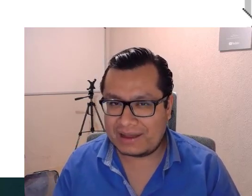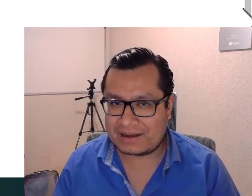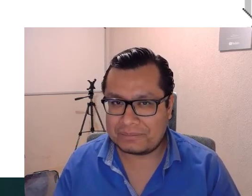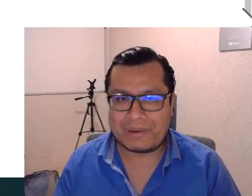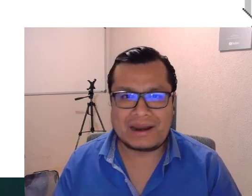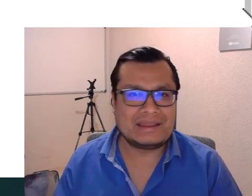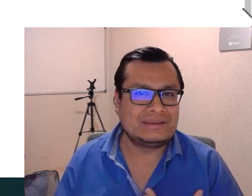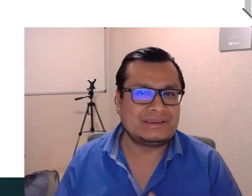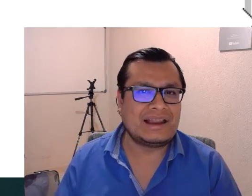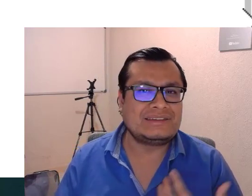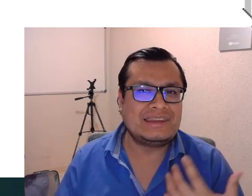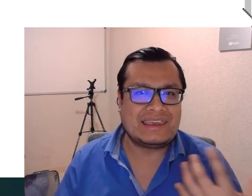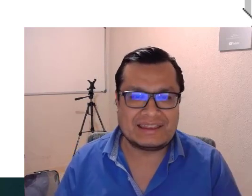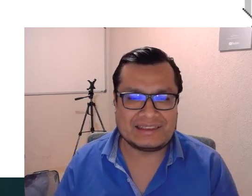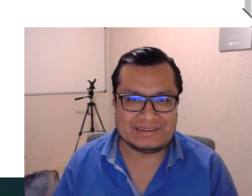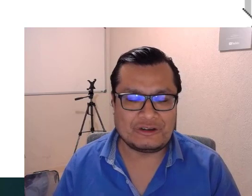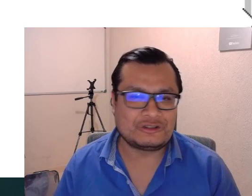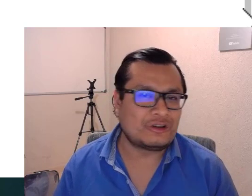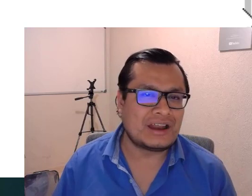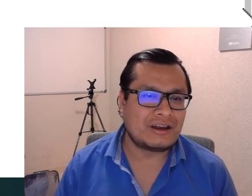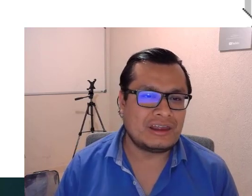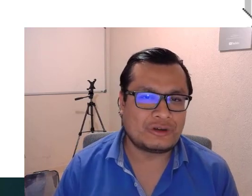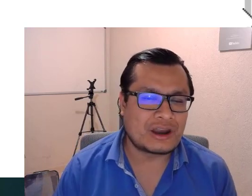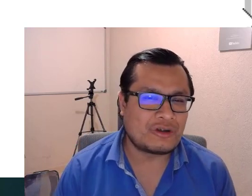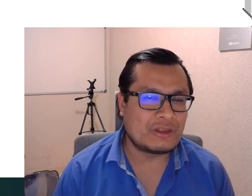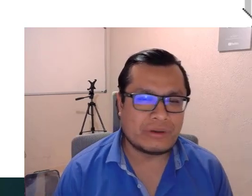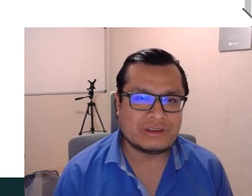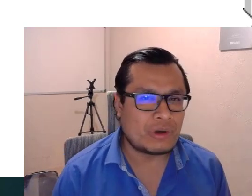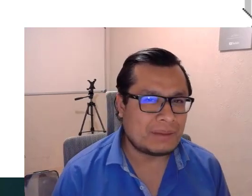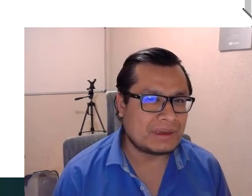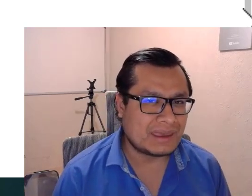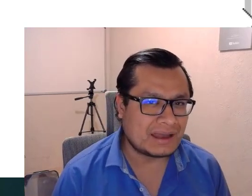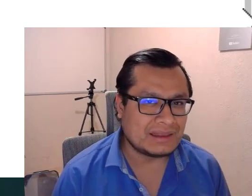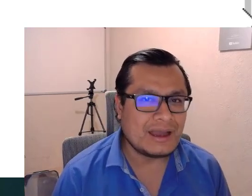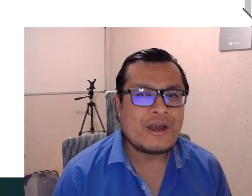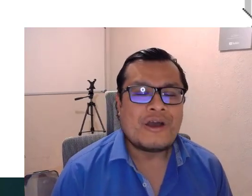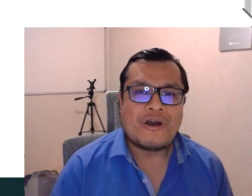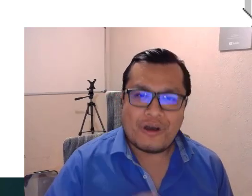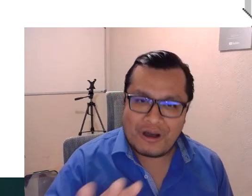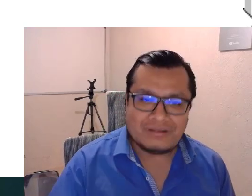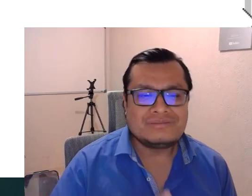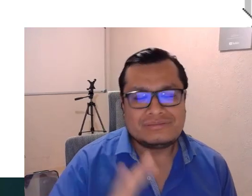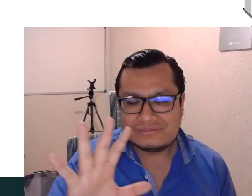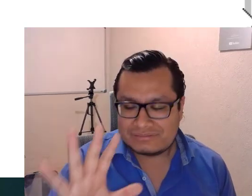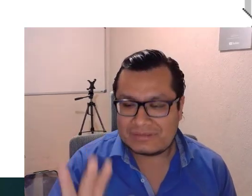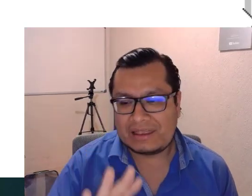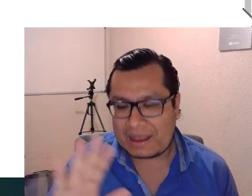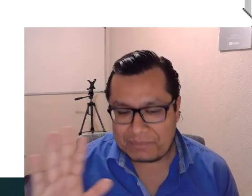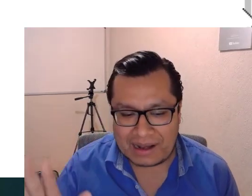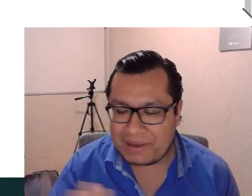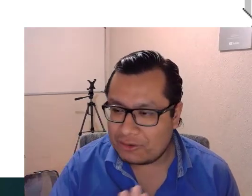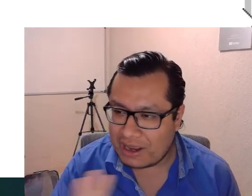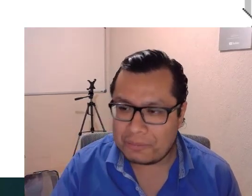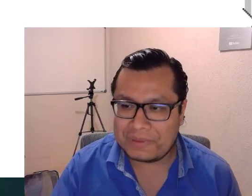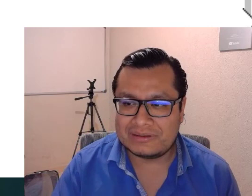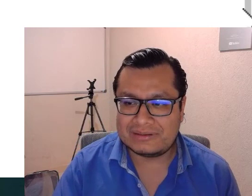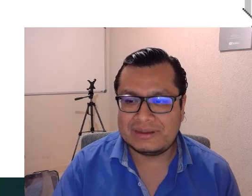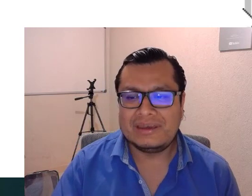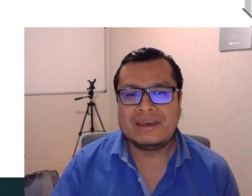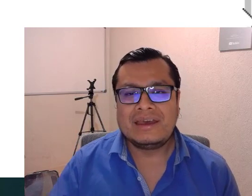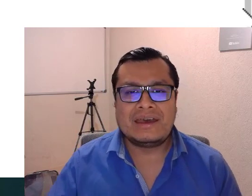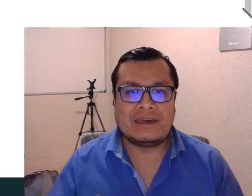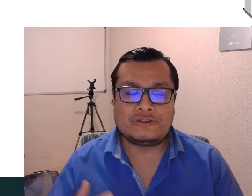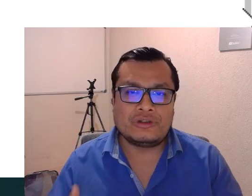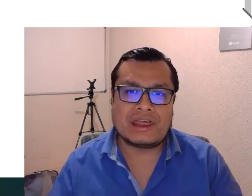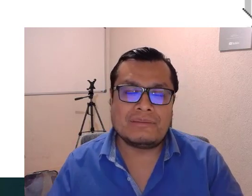terminar para iniciar el siguiente ciclo escolar escolar con la nueva escuela mexicana y también la mayoría lo piensa